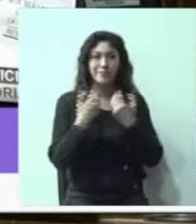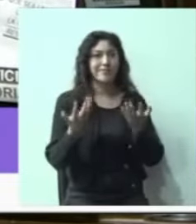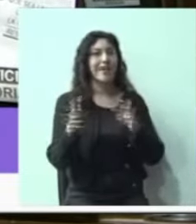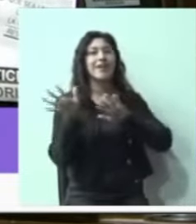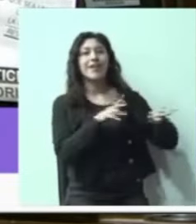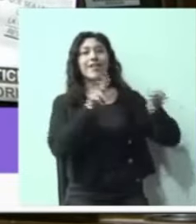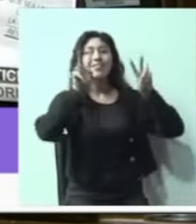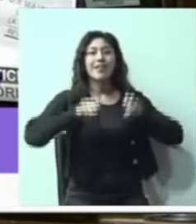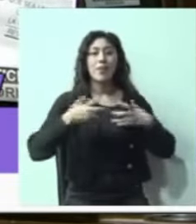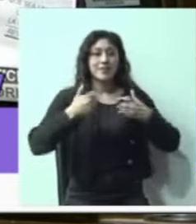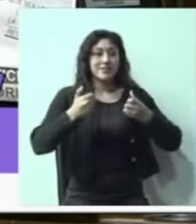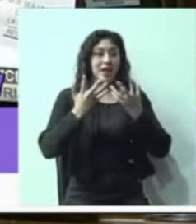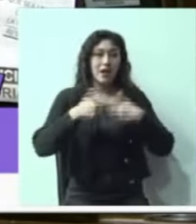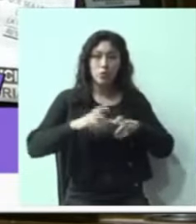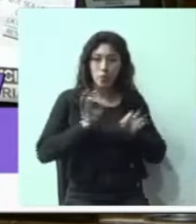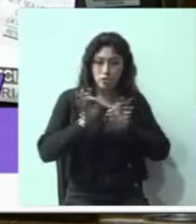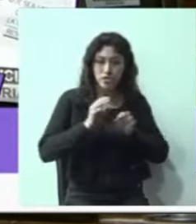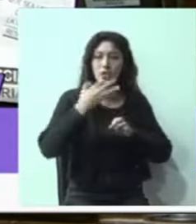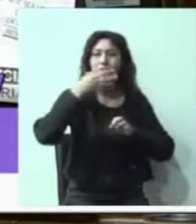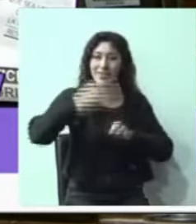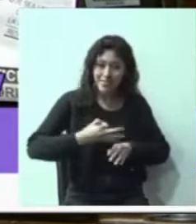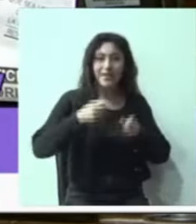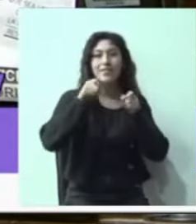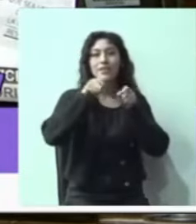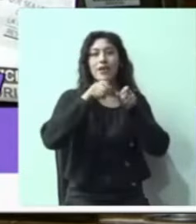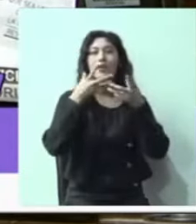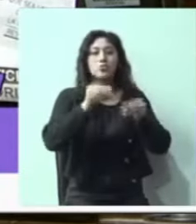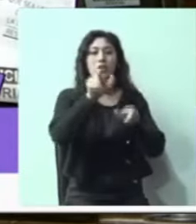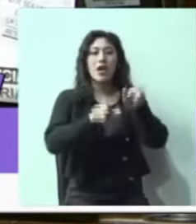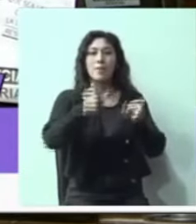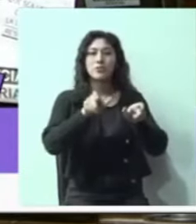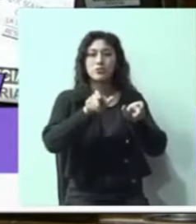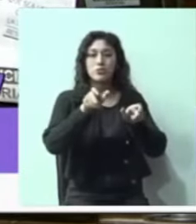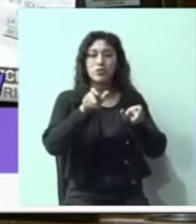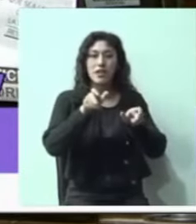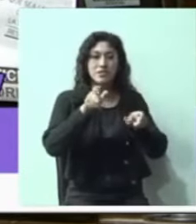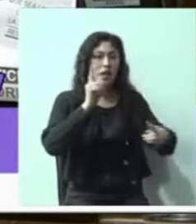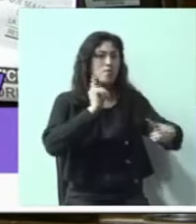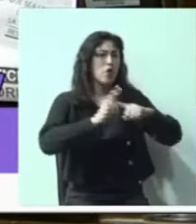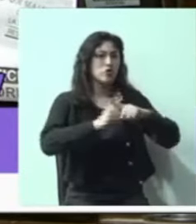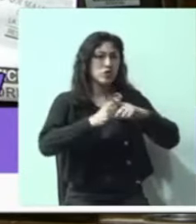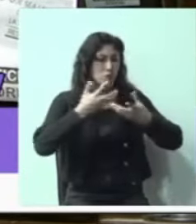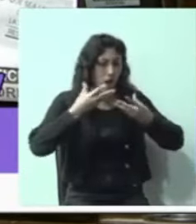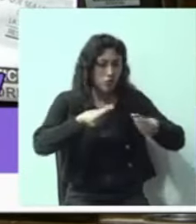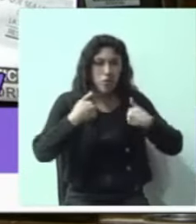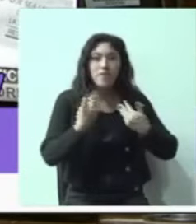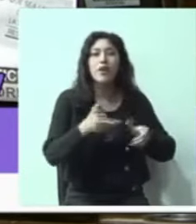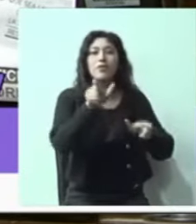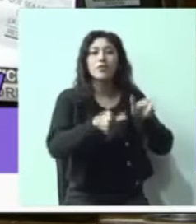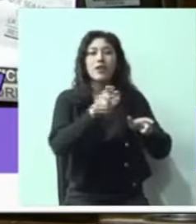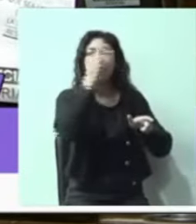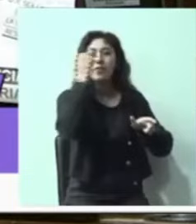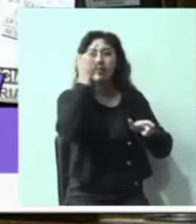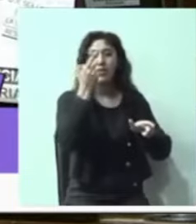un proyecto que modifica de verdad, y lo modifica positivamente a favor de